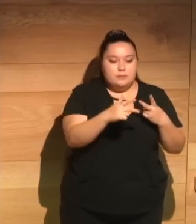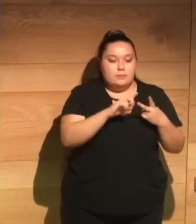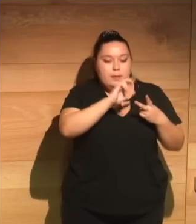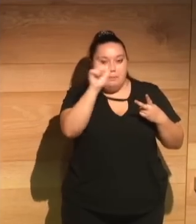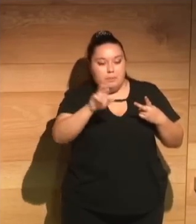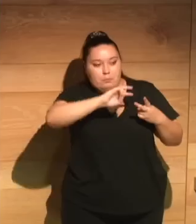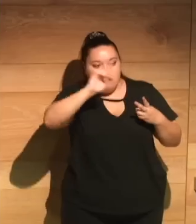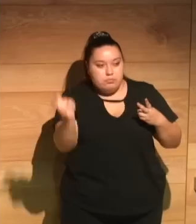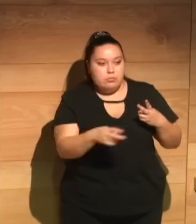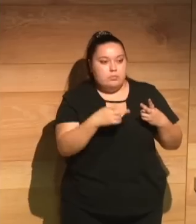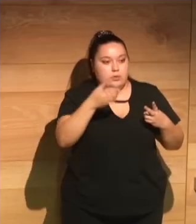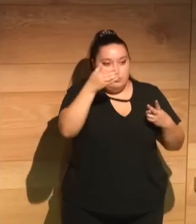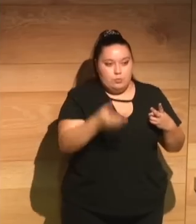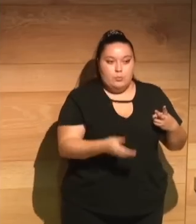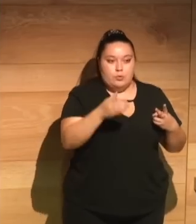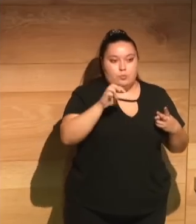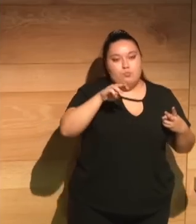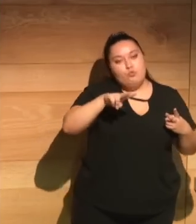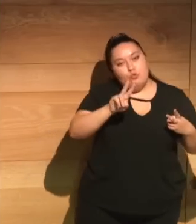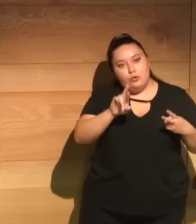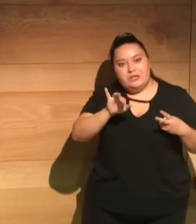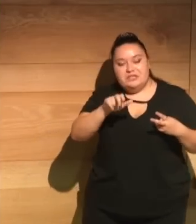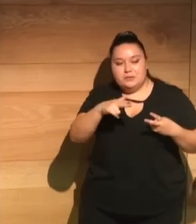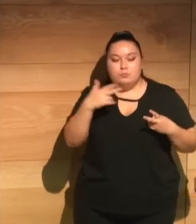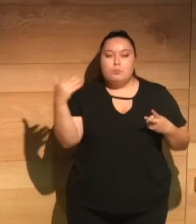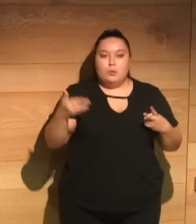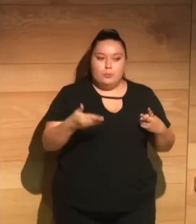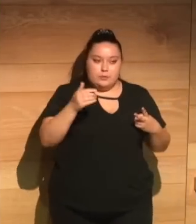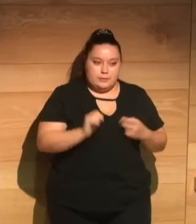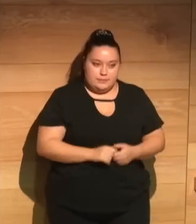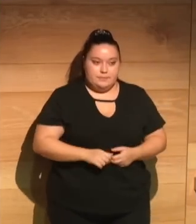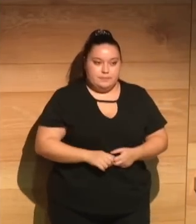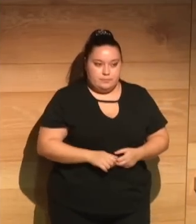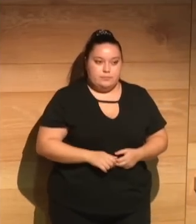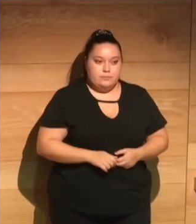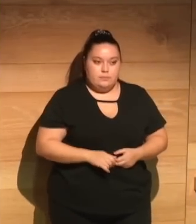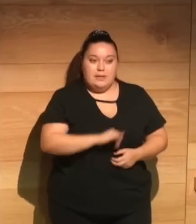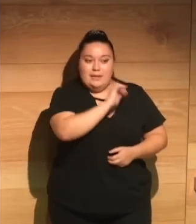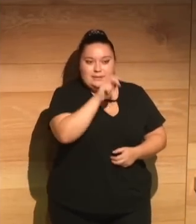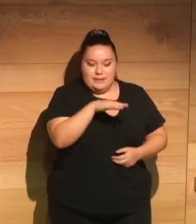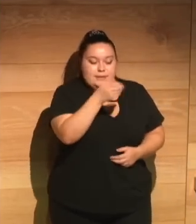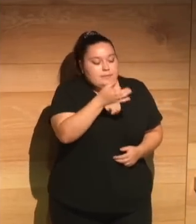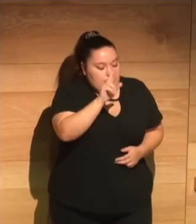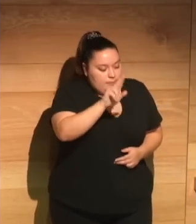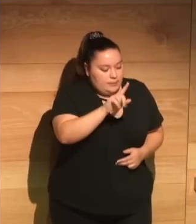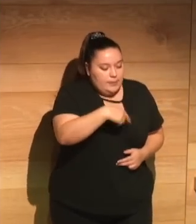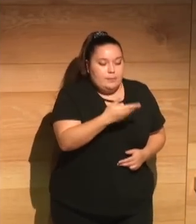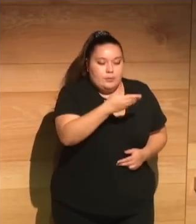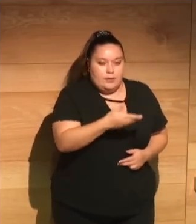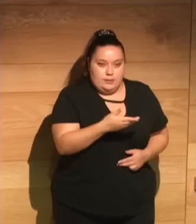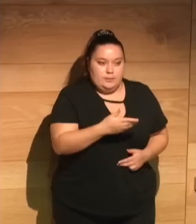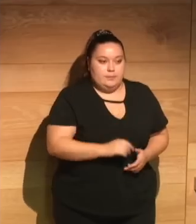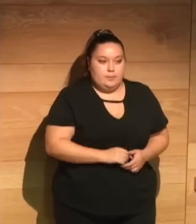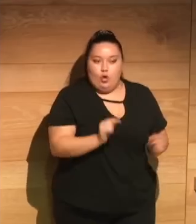Anteriores, Juan. O sea, es mucho más importante en ese sentido Muybridge. Mucho más importante. Y fíjate que esto... Y Janssen es fundamental, ¿eh? No estoy enmendándote la plana en